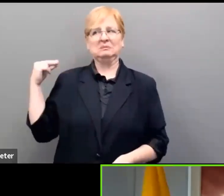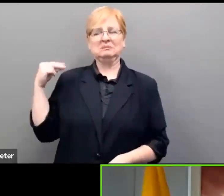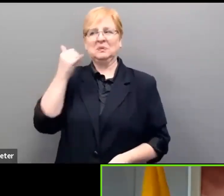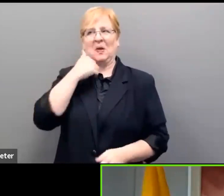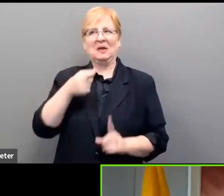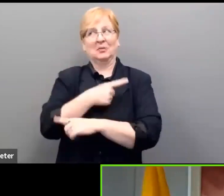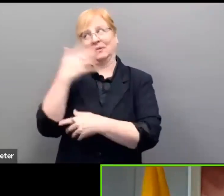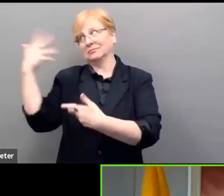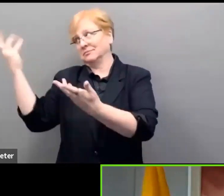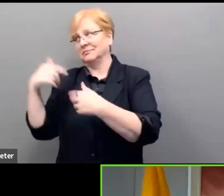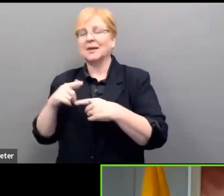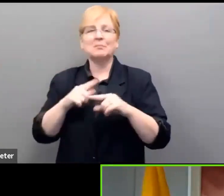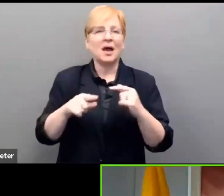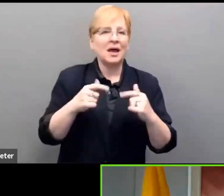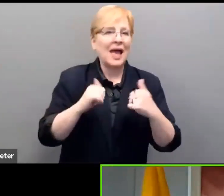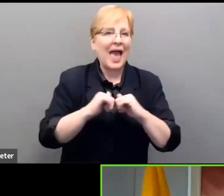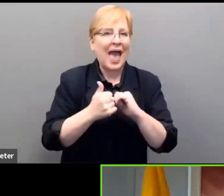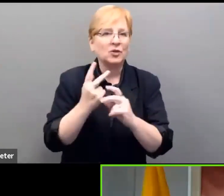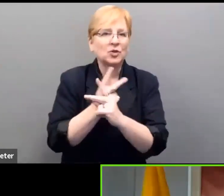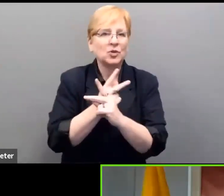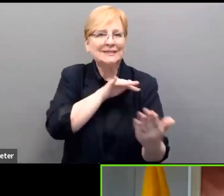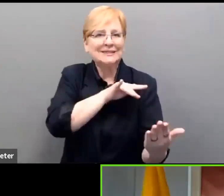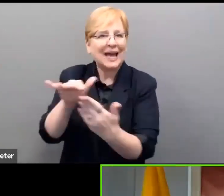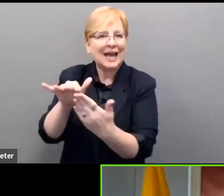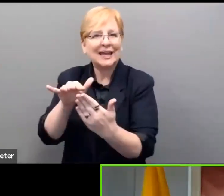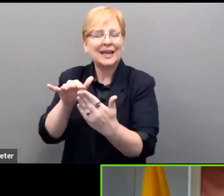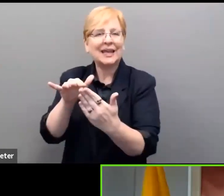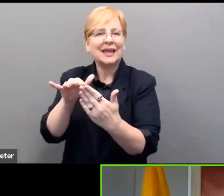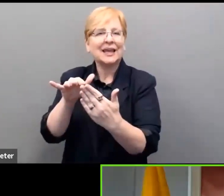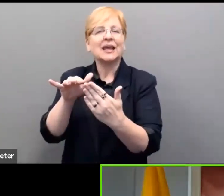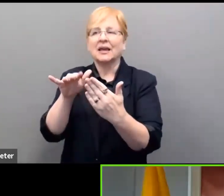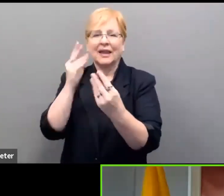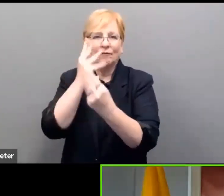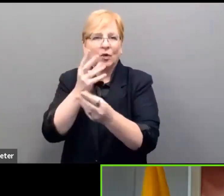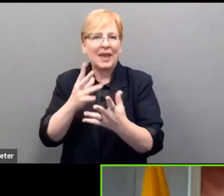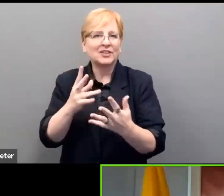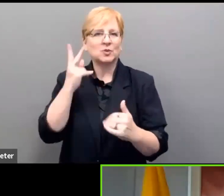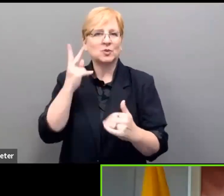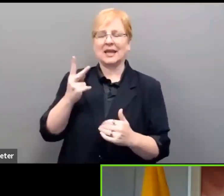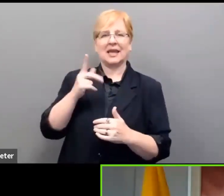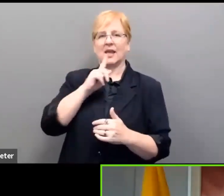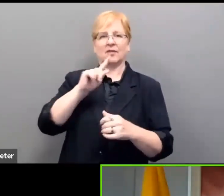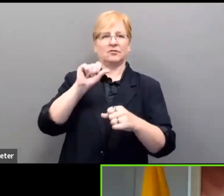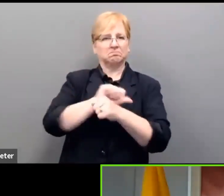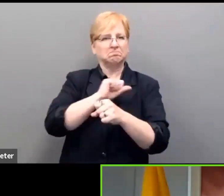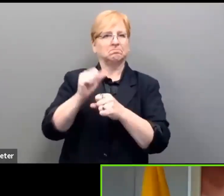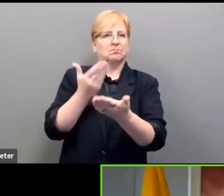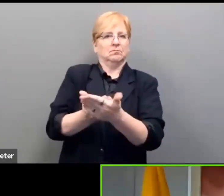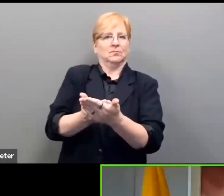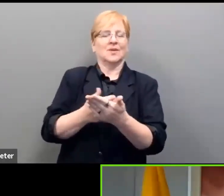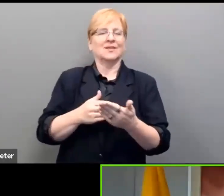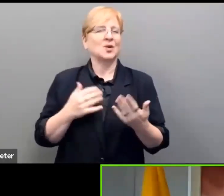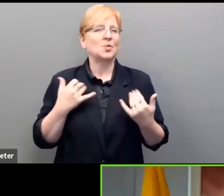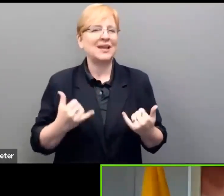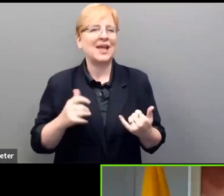dice que estoy bien con mi evaluación de datos y a veces él me dice que me estoy equivocando, pero sí